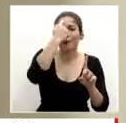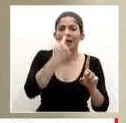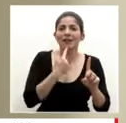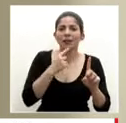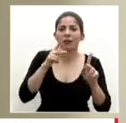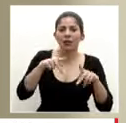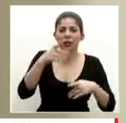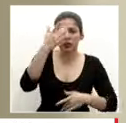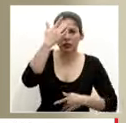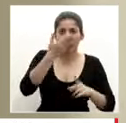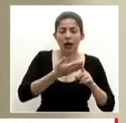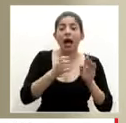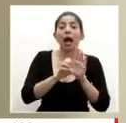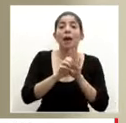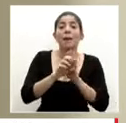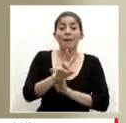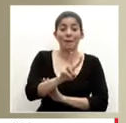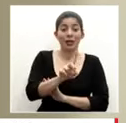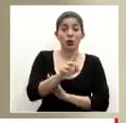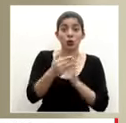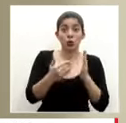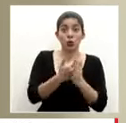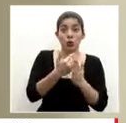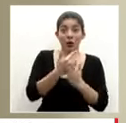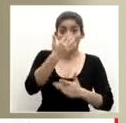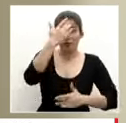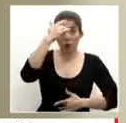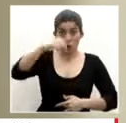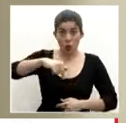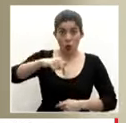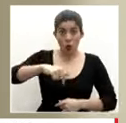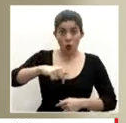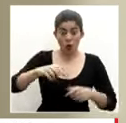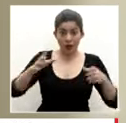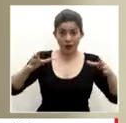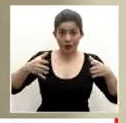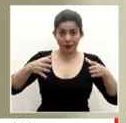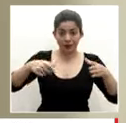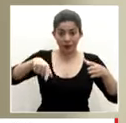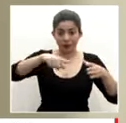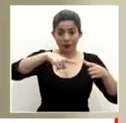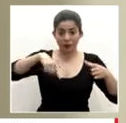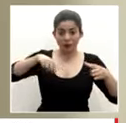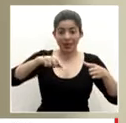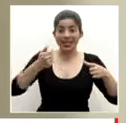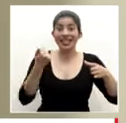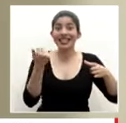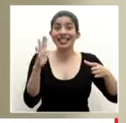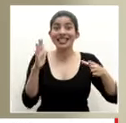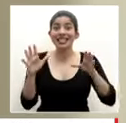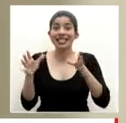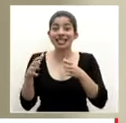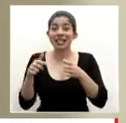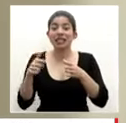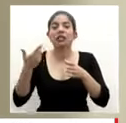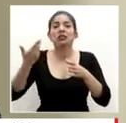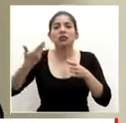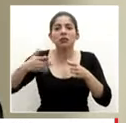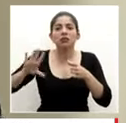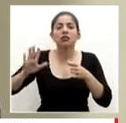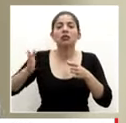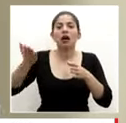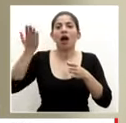Por ejemplo, de los 21 casos nuevos que tuvimos hoy, Tenemos 15 que ya estaban